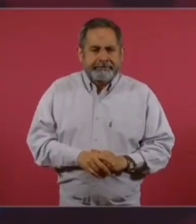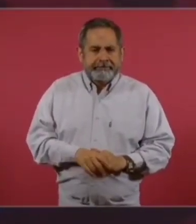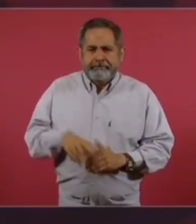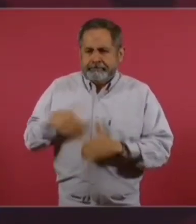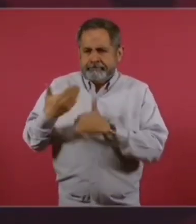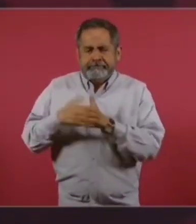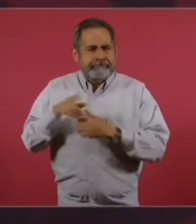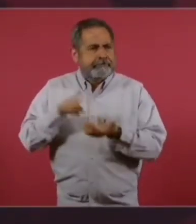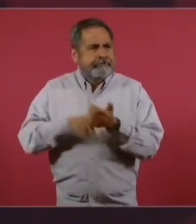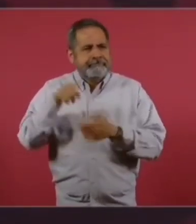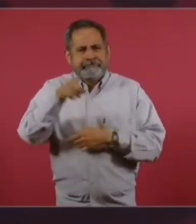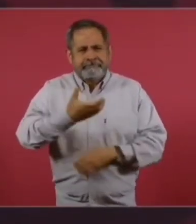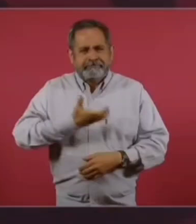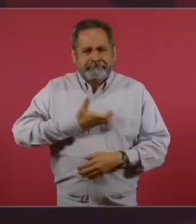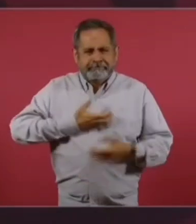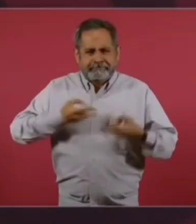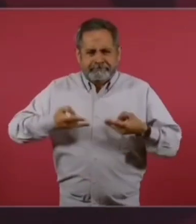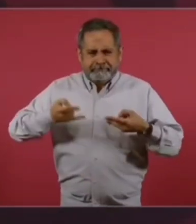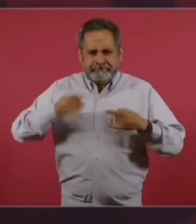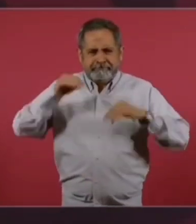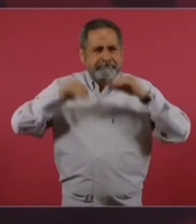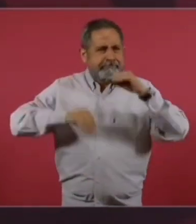en el Zócalo. Lo va a presentar.